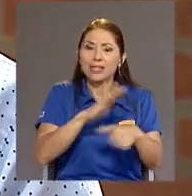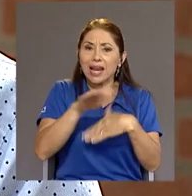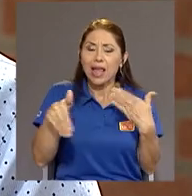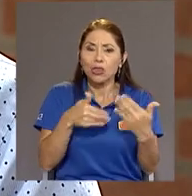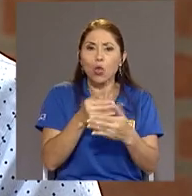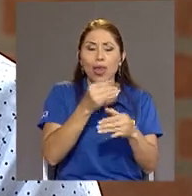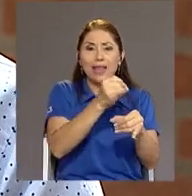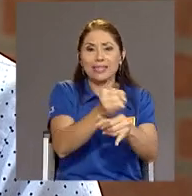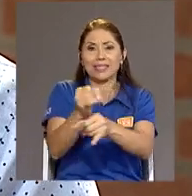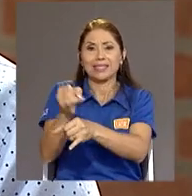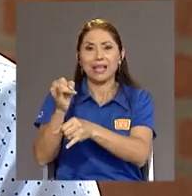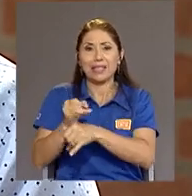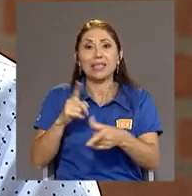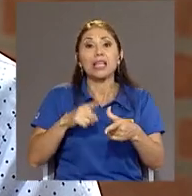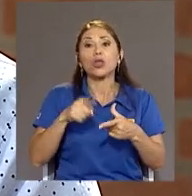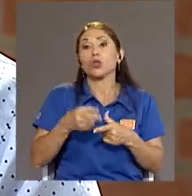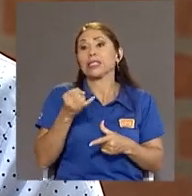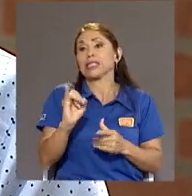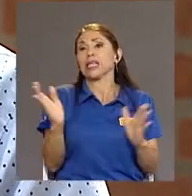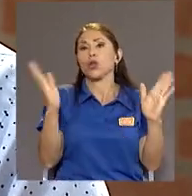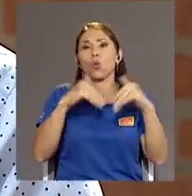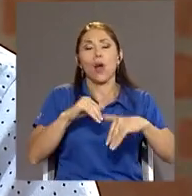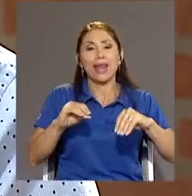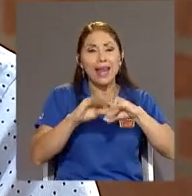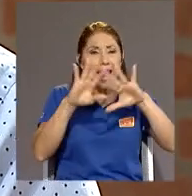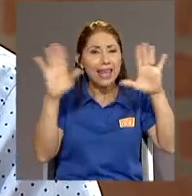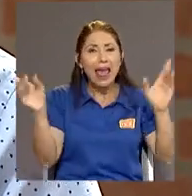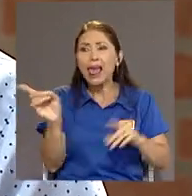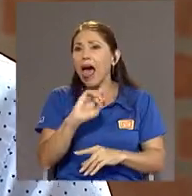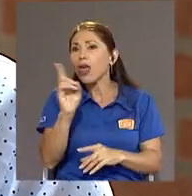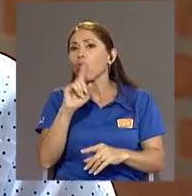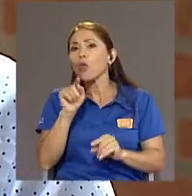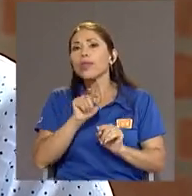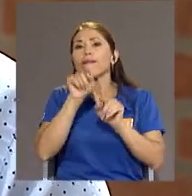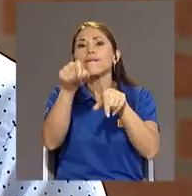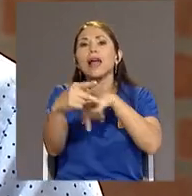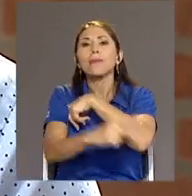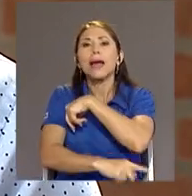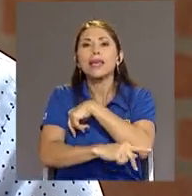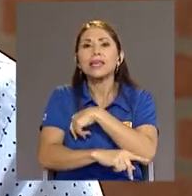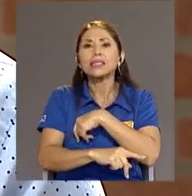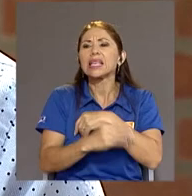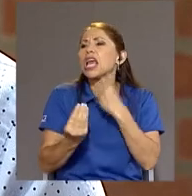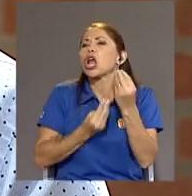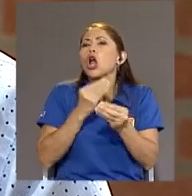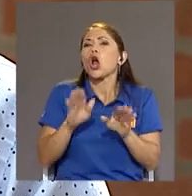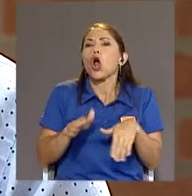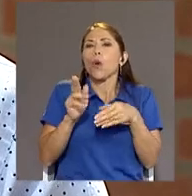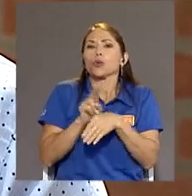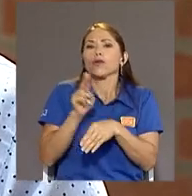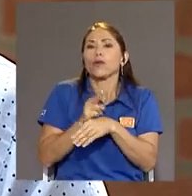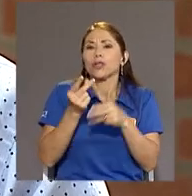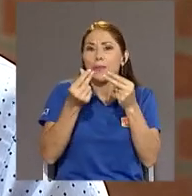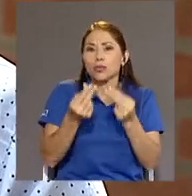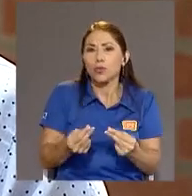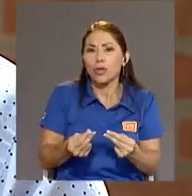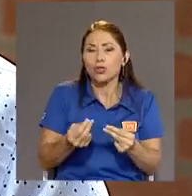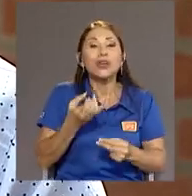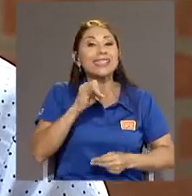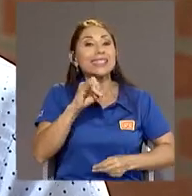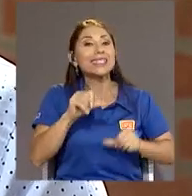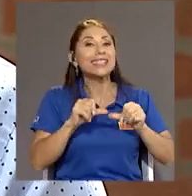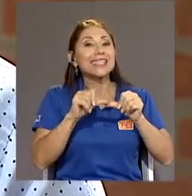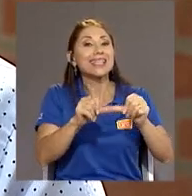claridad de hacia dónde va el país y sus recursos presupuestarios, seguir hablando de un déficit, yo diría que